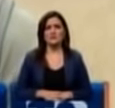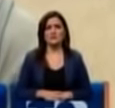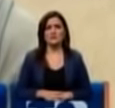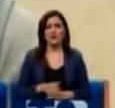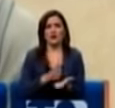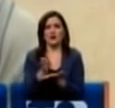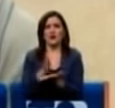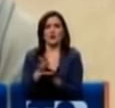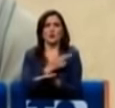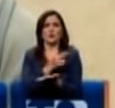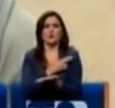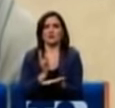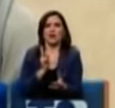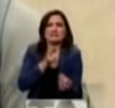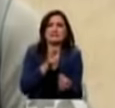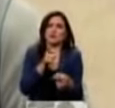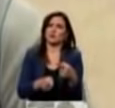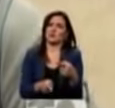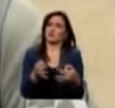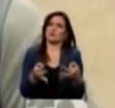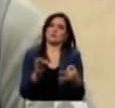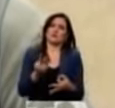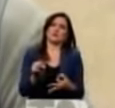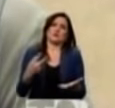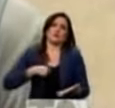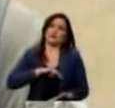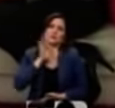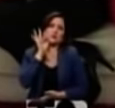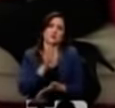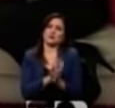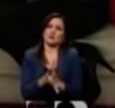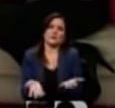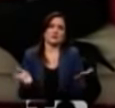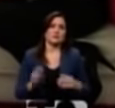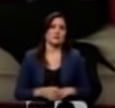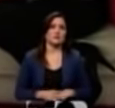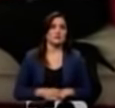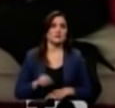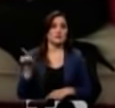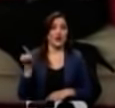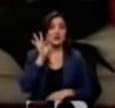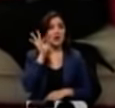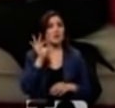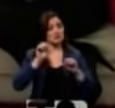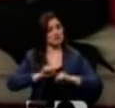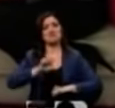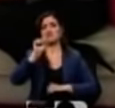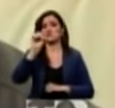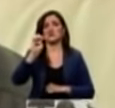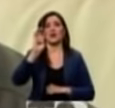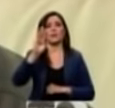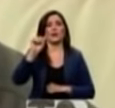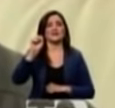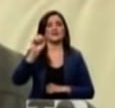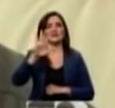las carreras de universidad y no puede ser justo que todavía nosotros no demos. Sebastián sí logró dar el examen el día viernes,